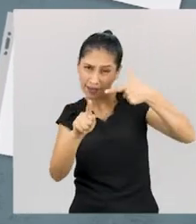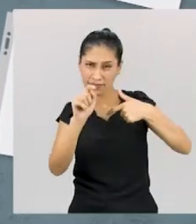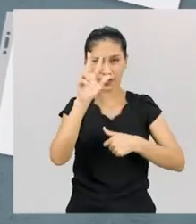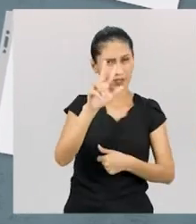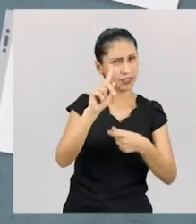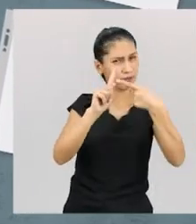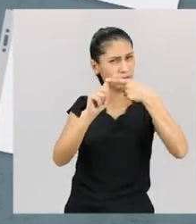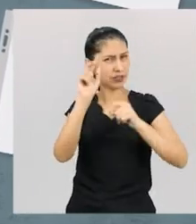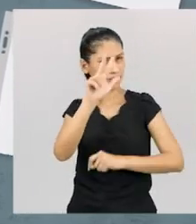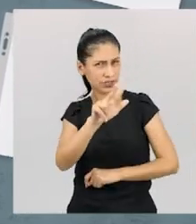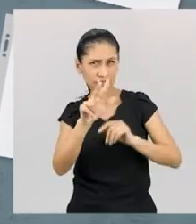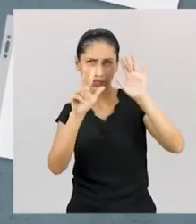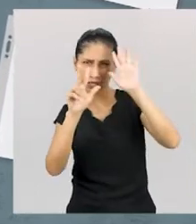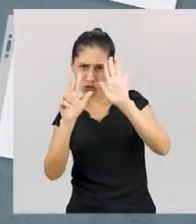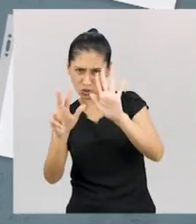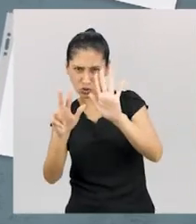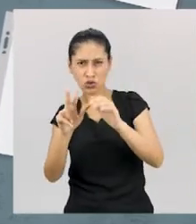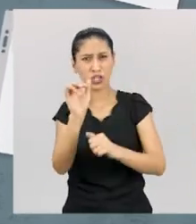38 es menor que 100.